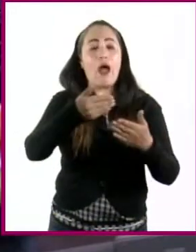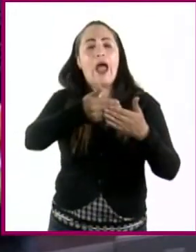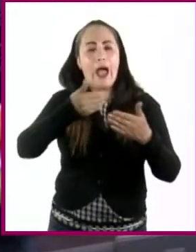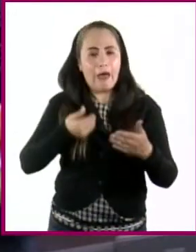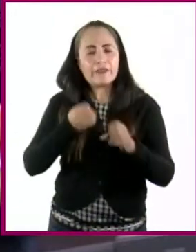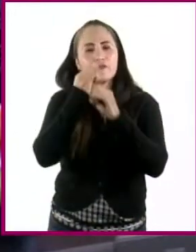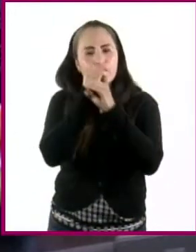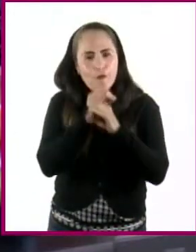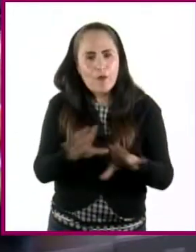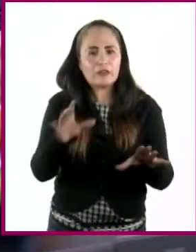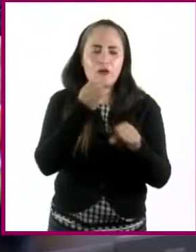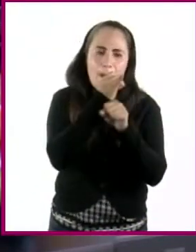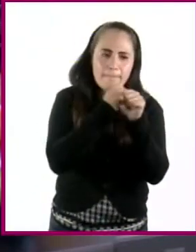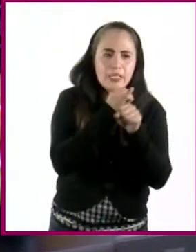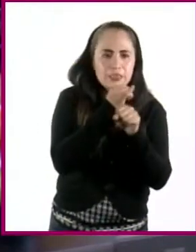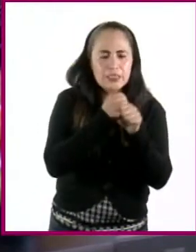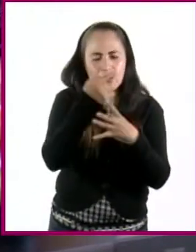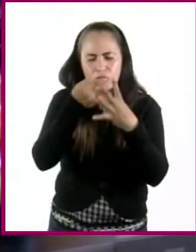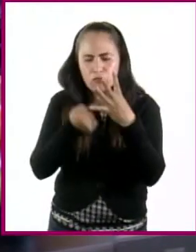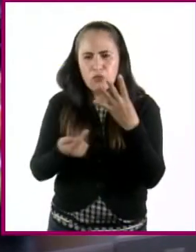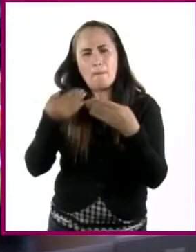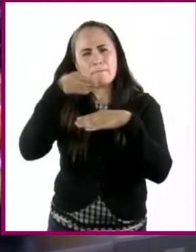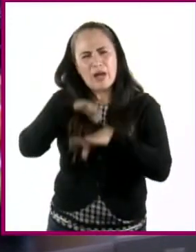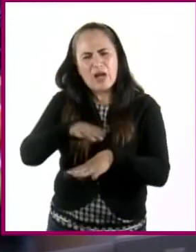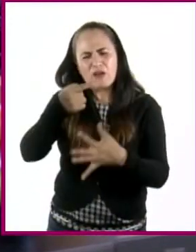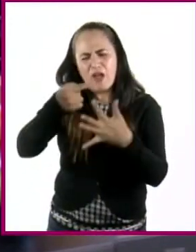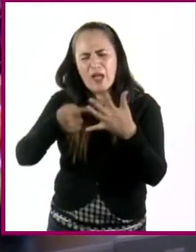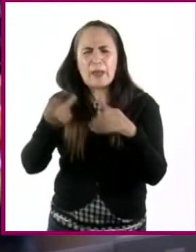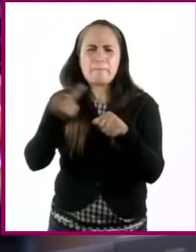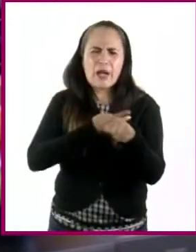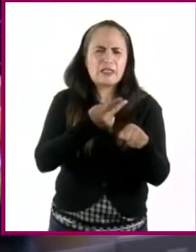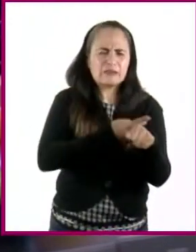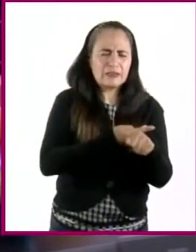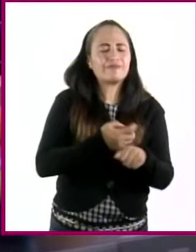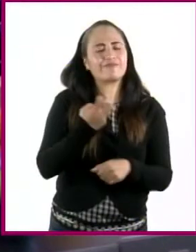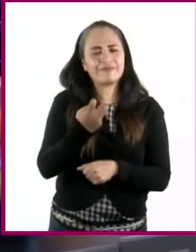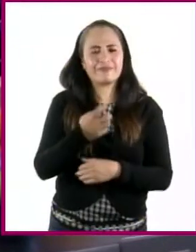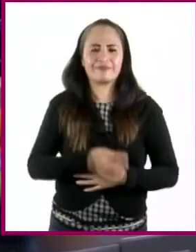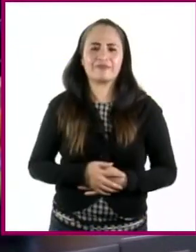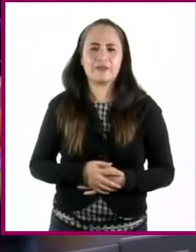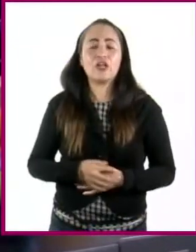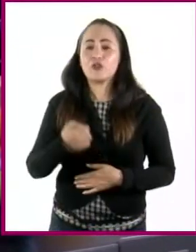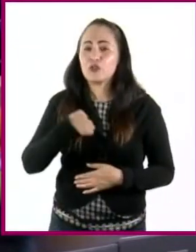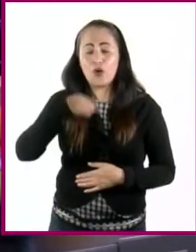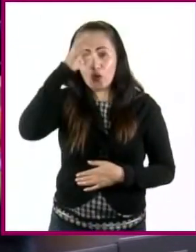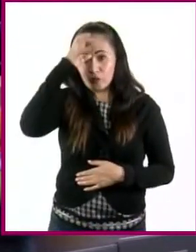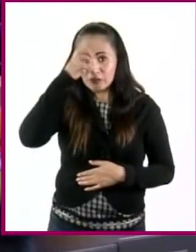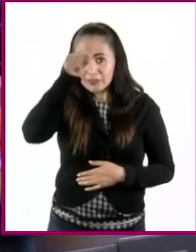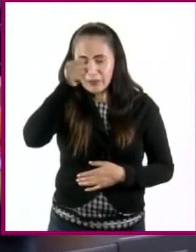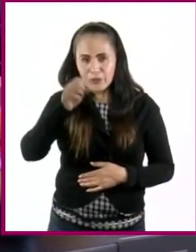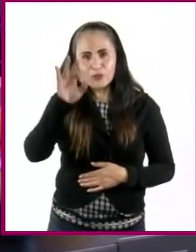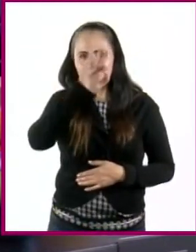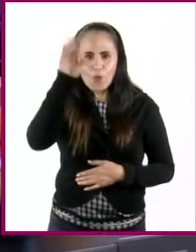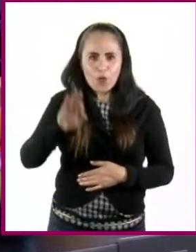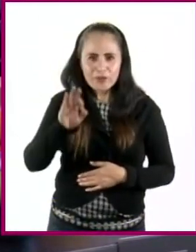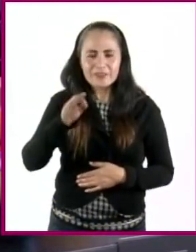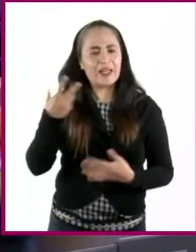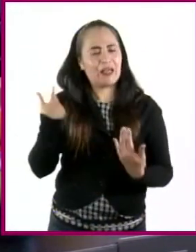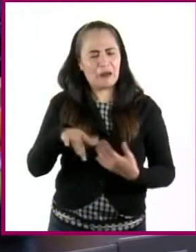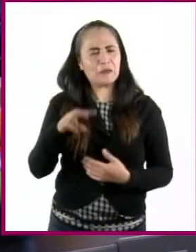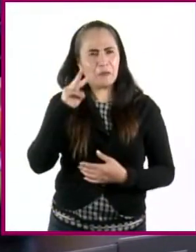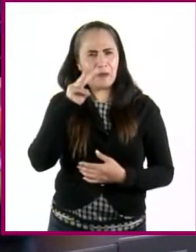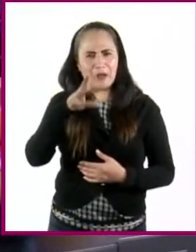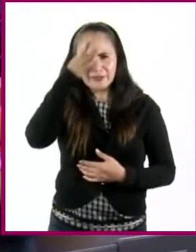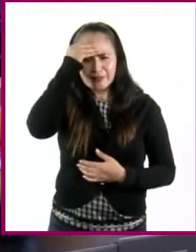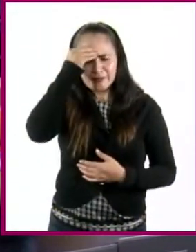informado y entender la complejidad de los servicios financieros. Disfruté mucho recordar los conceptos básicos de los porcentajes y que